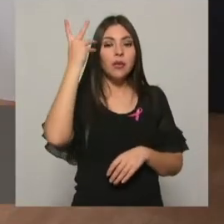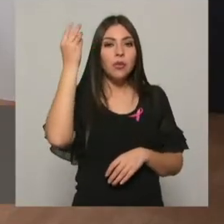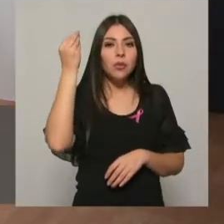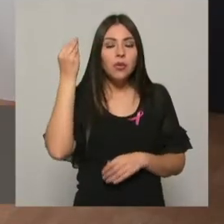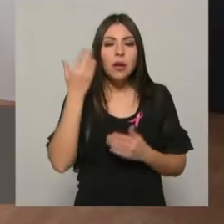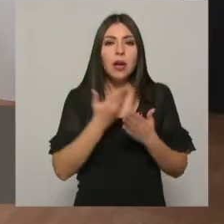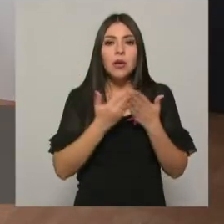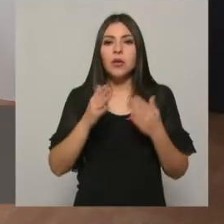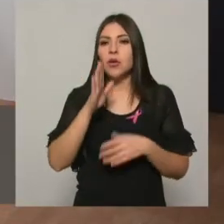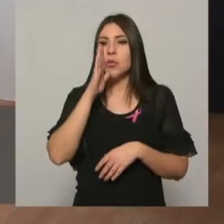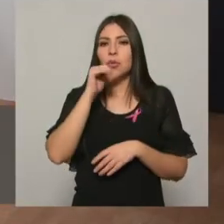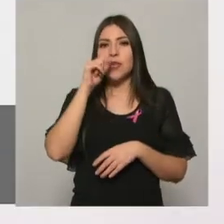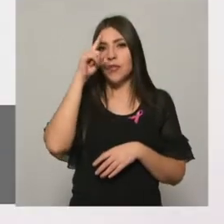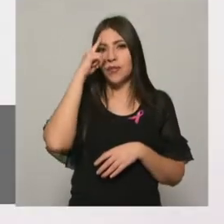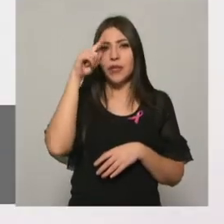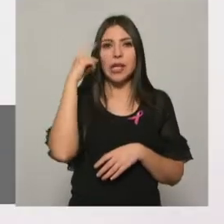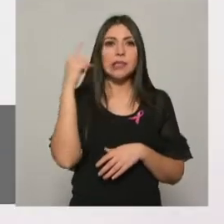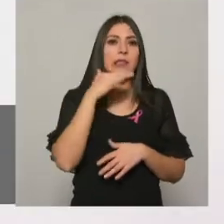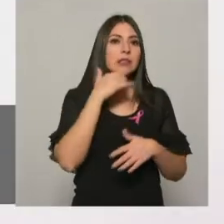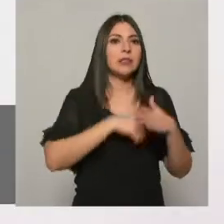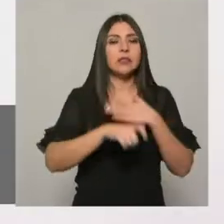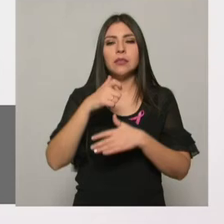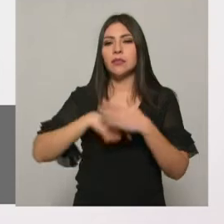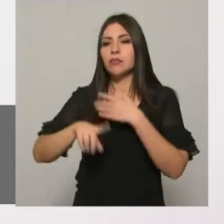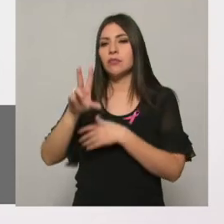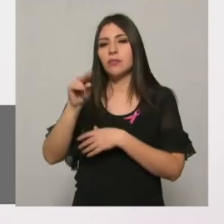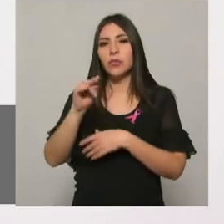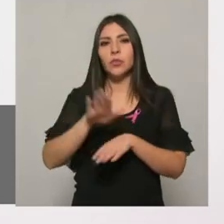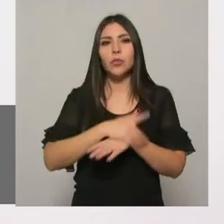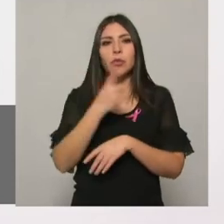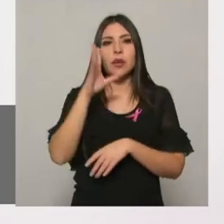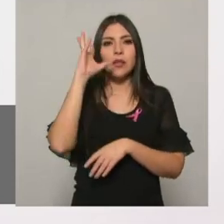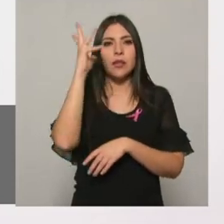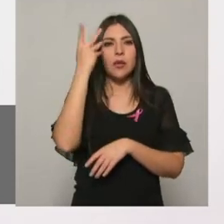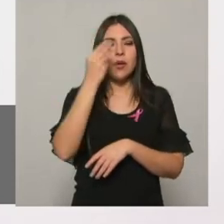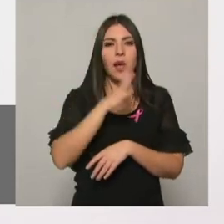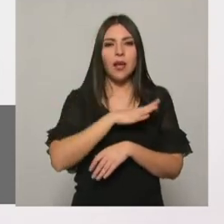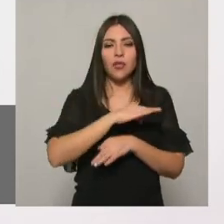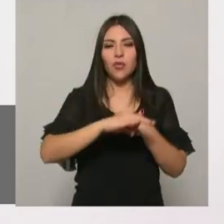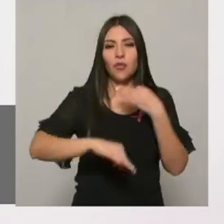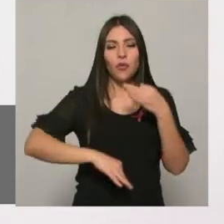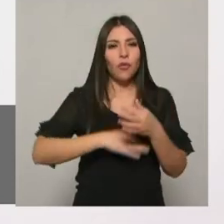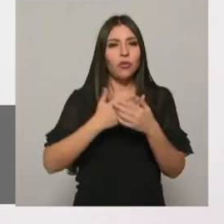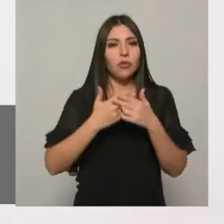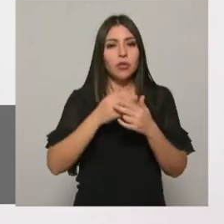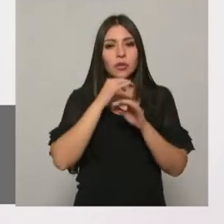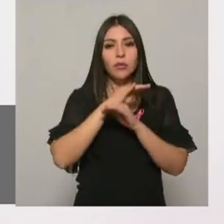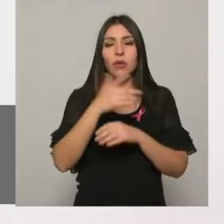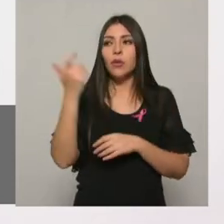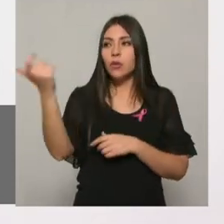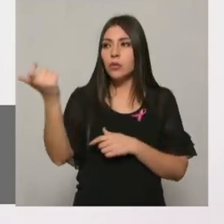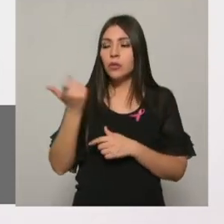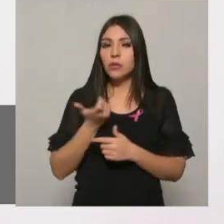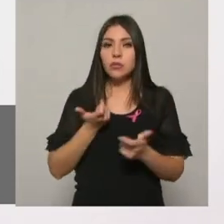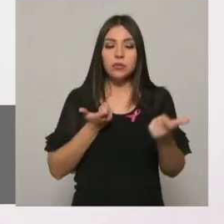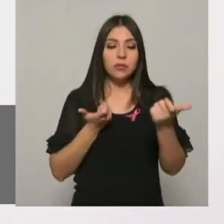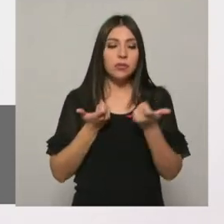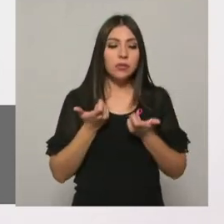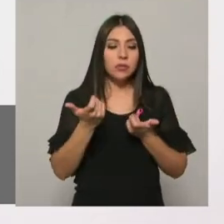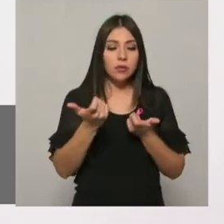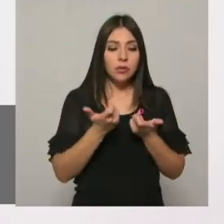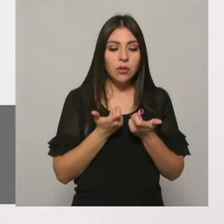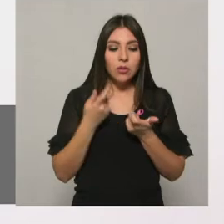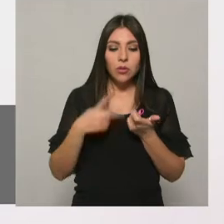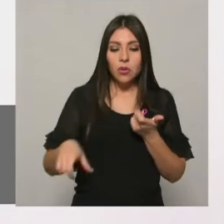puede cometer actos de corrupción si los filtras a través de la tecnología. Cada peso que recibes y cada peso que erogas de